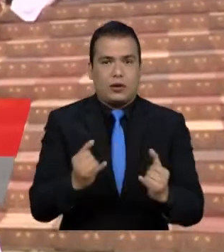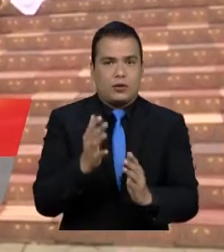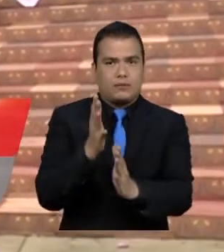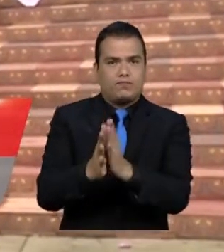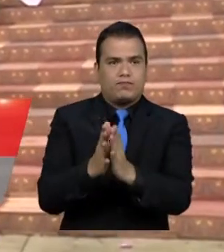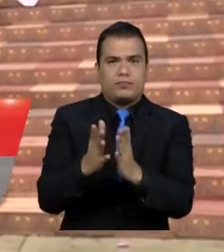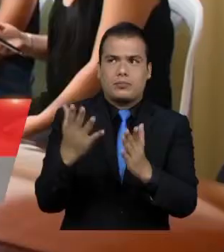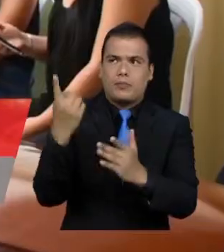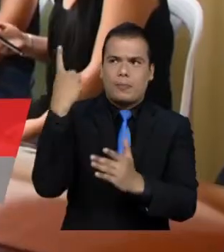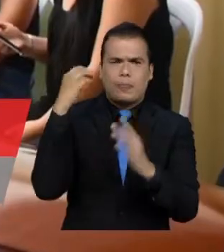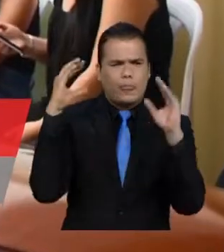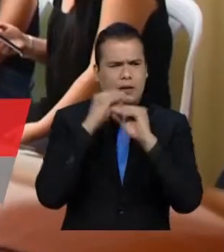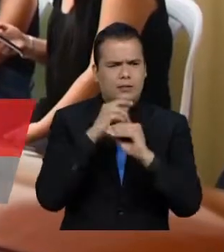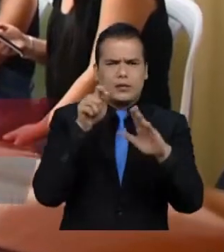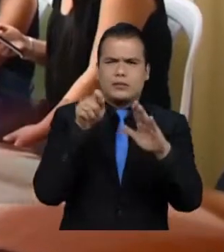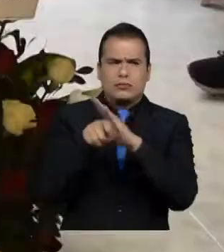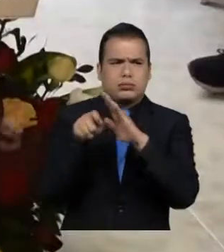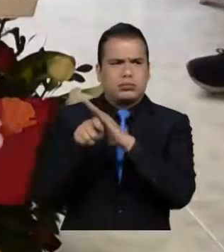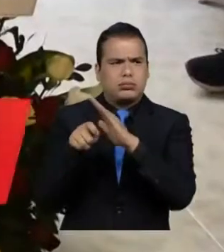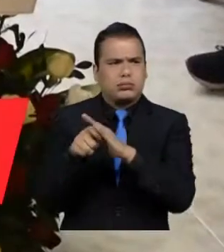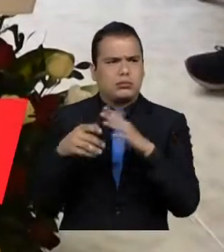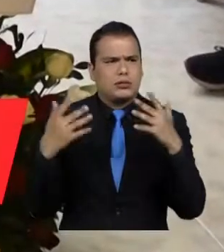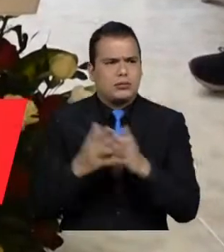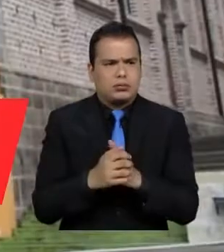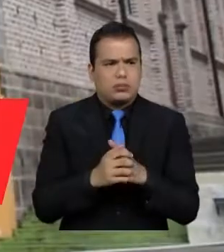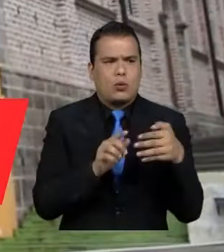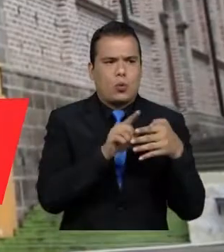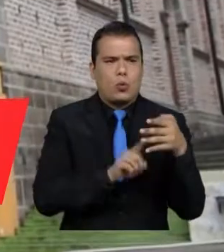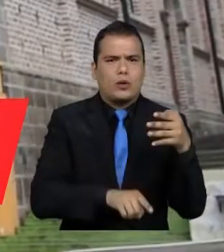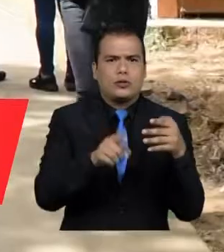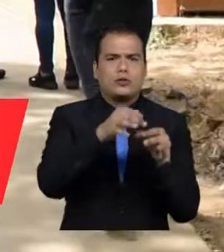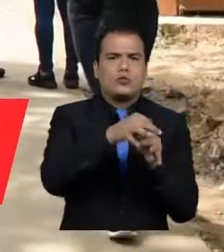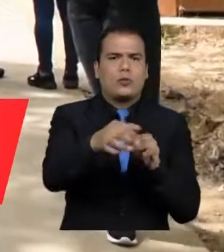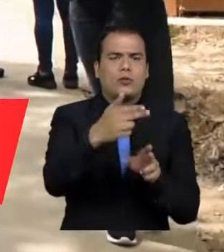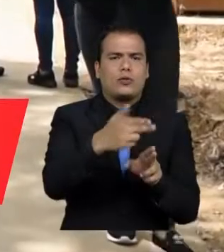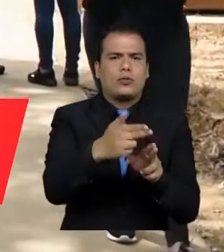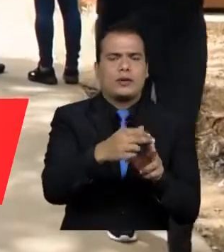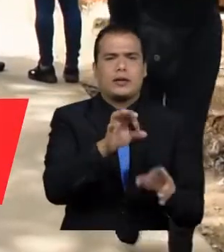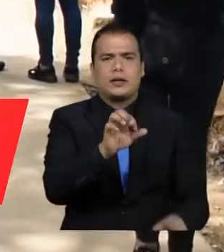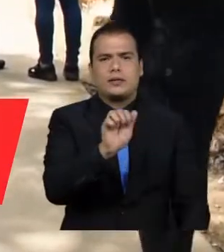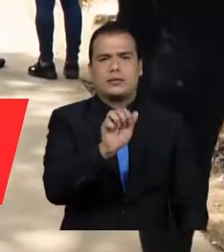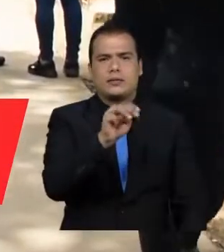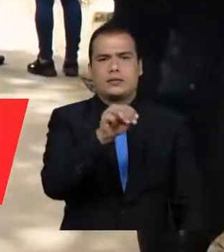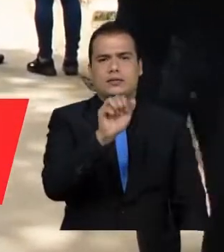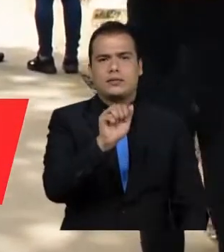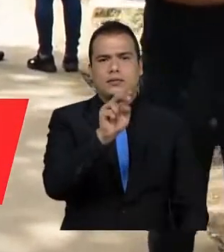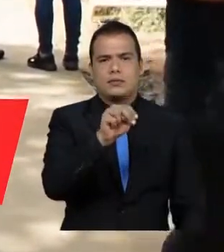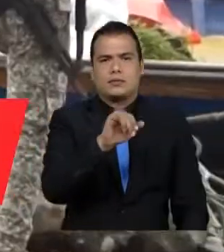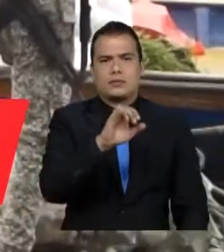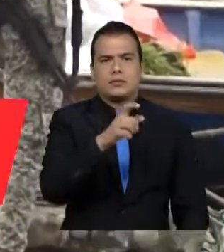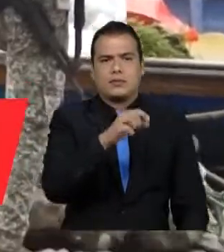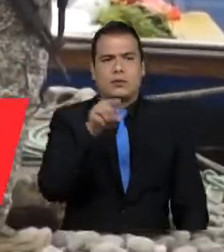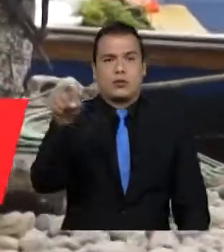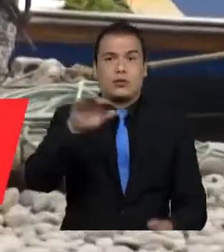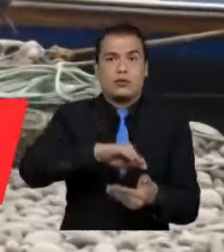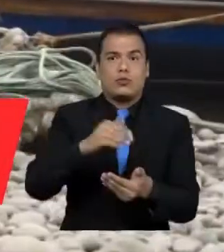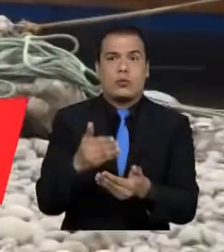varios municipios, 4 fueron en Samaniego, en zona rural y en zona urbana, en Tumaco también